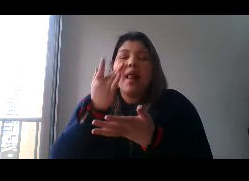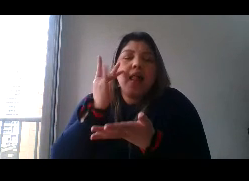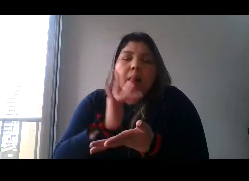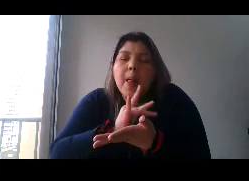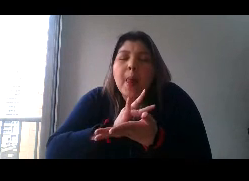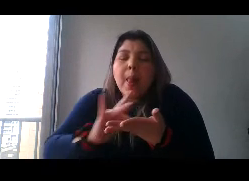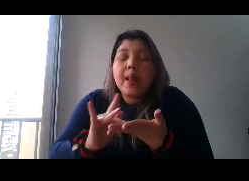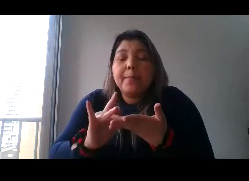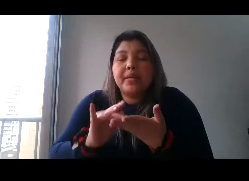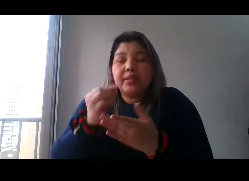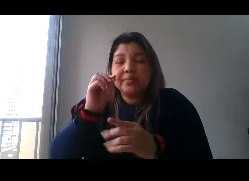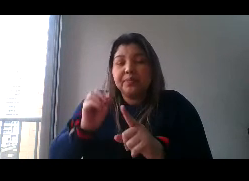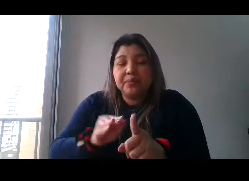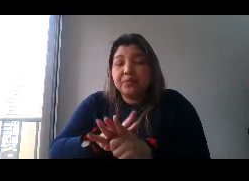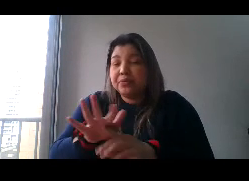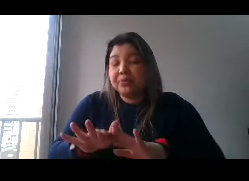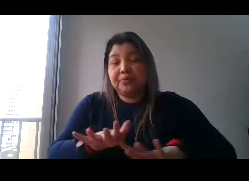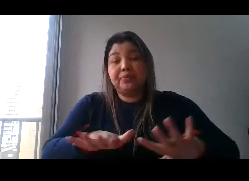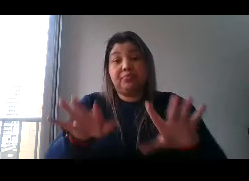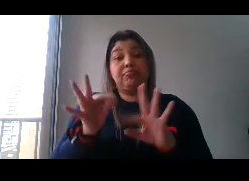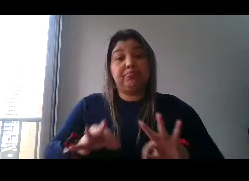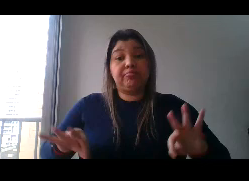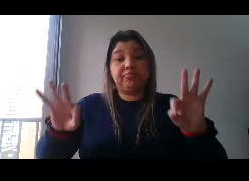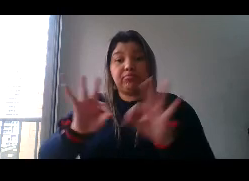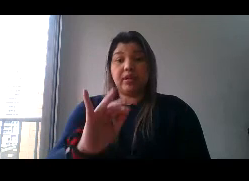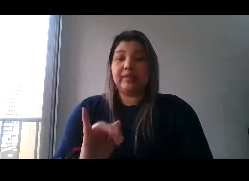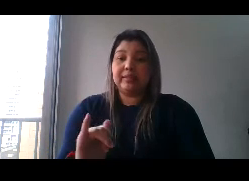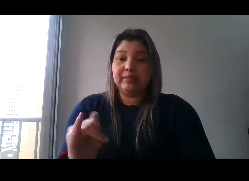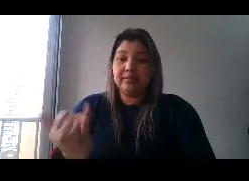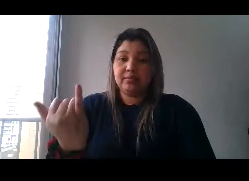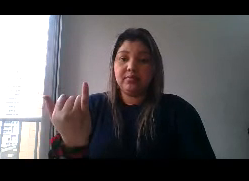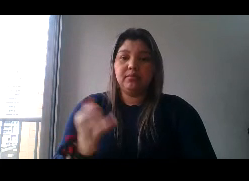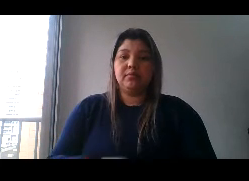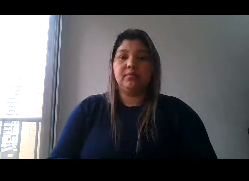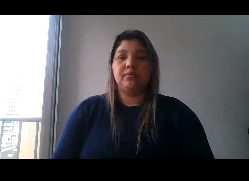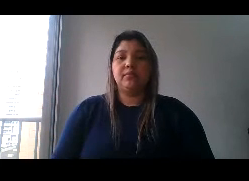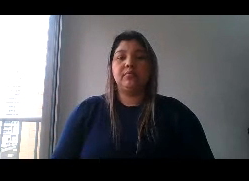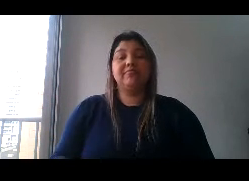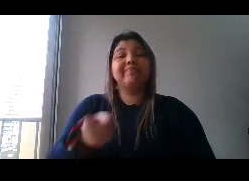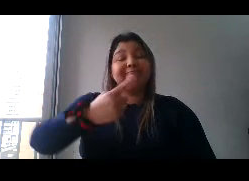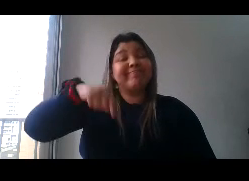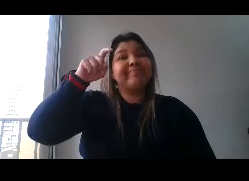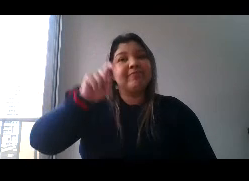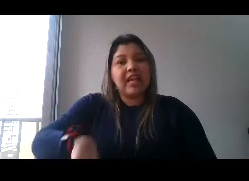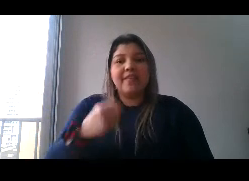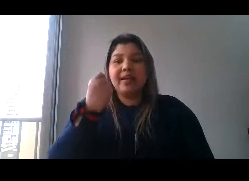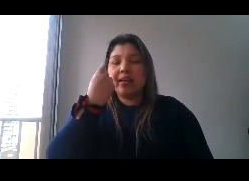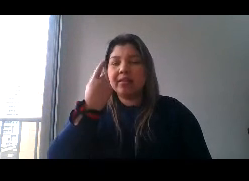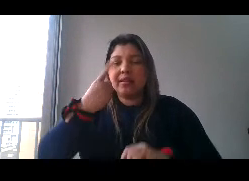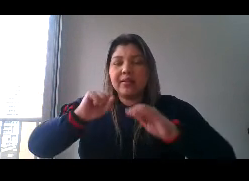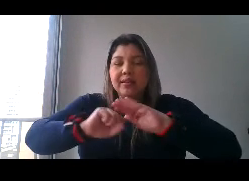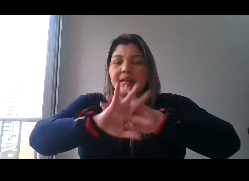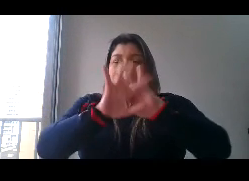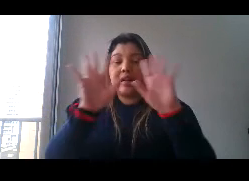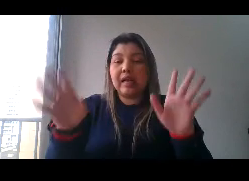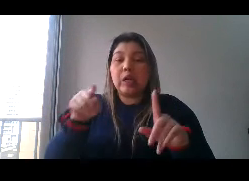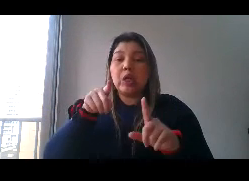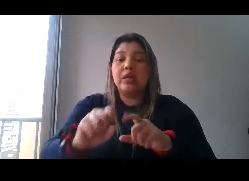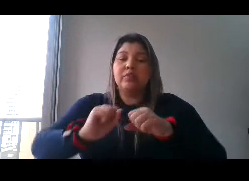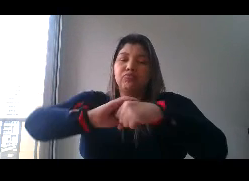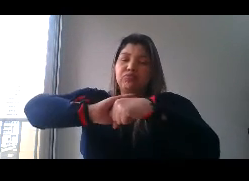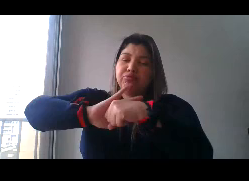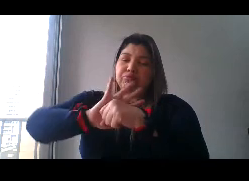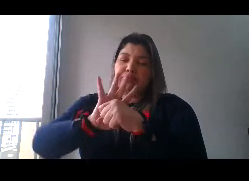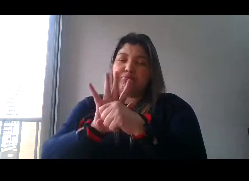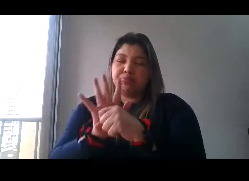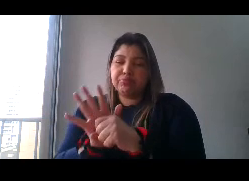importante para todas estas áreas. Y debemos entender que este virus que es un virus envuelto. El